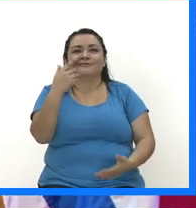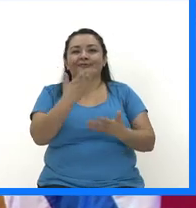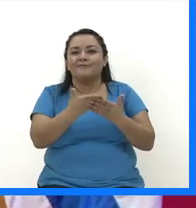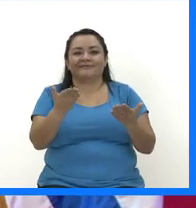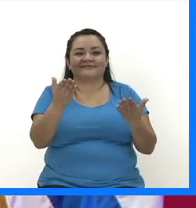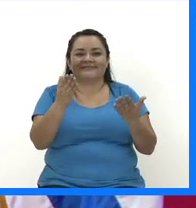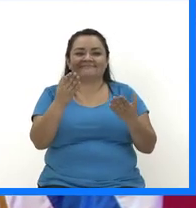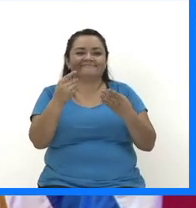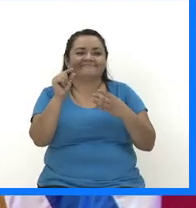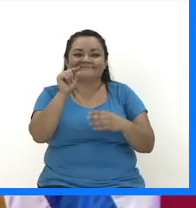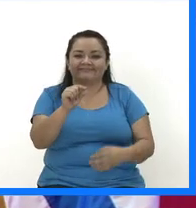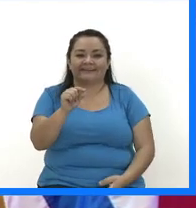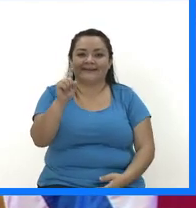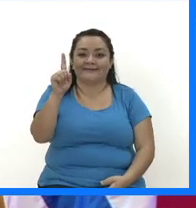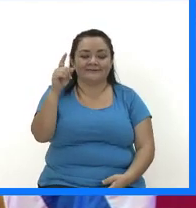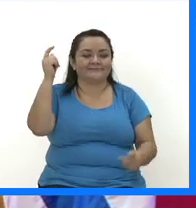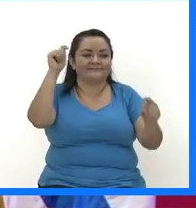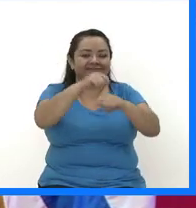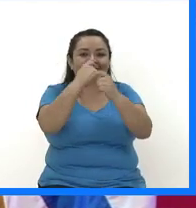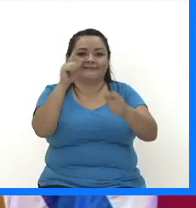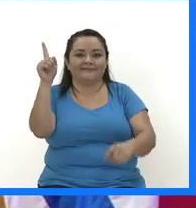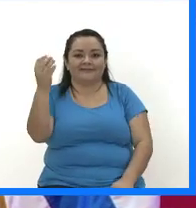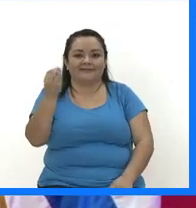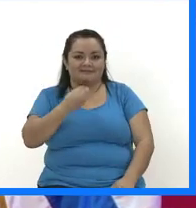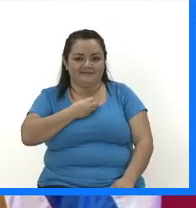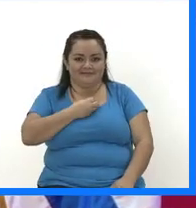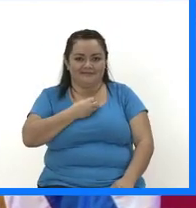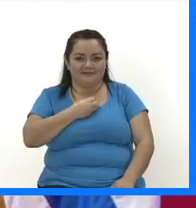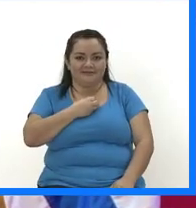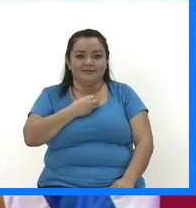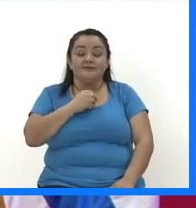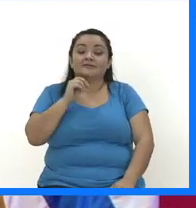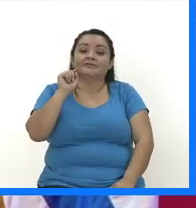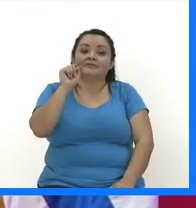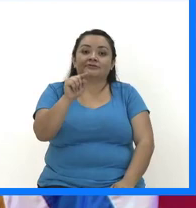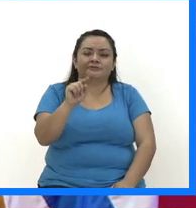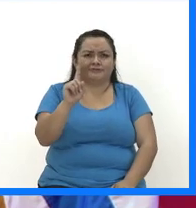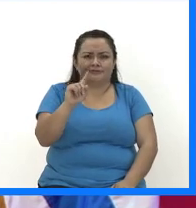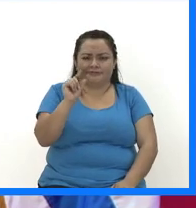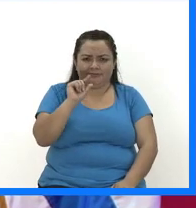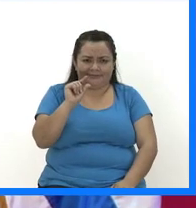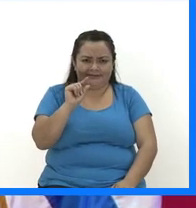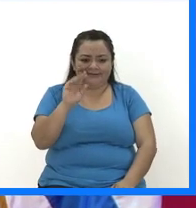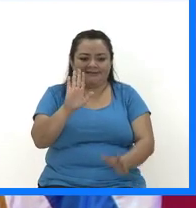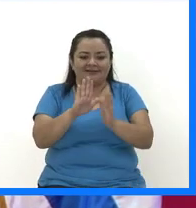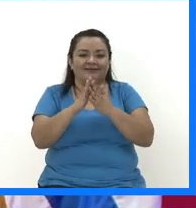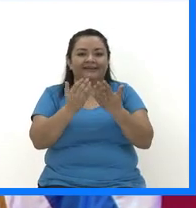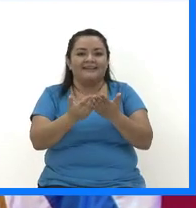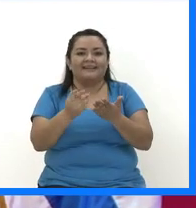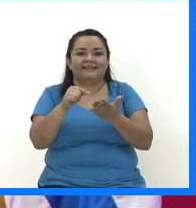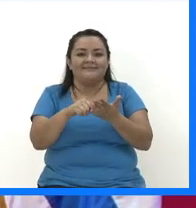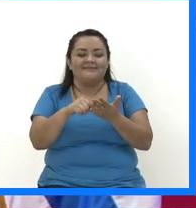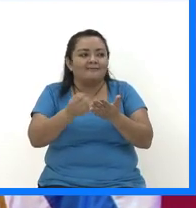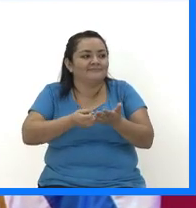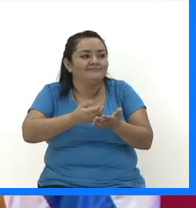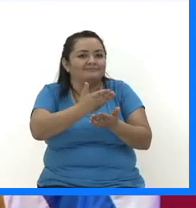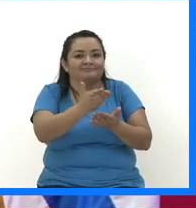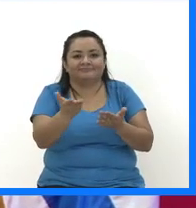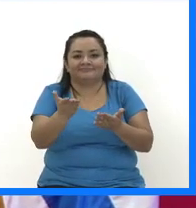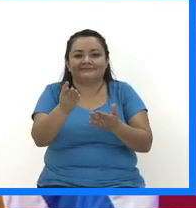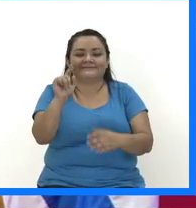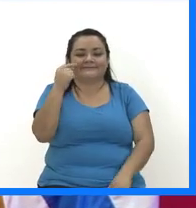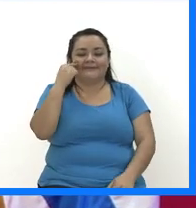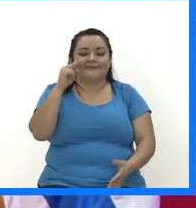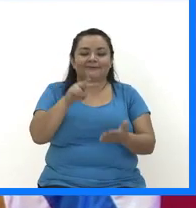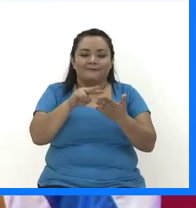por un detalle el señor se glorifica en ti amigo y hermano no permitas que la palabra del señor caiga en el terreno equivocado